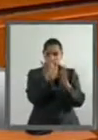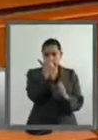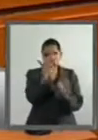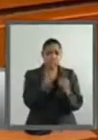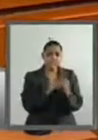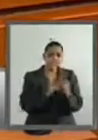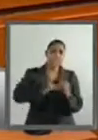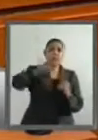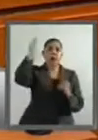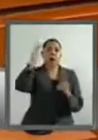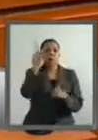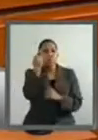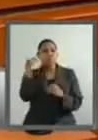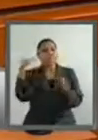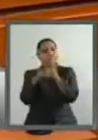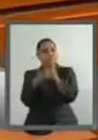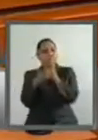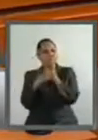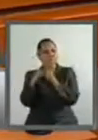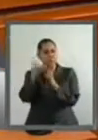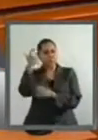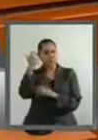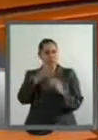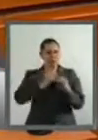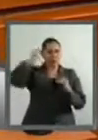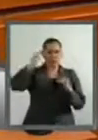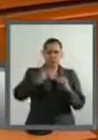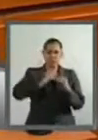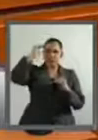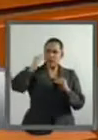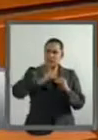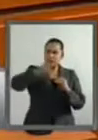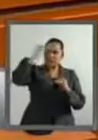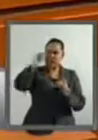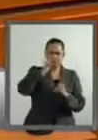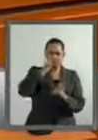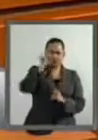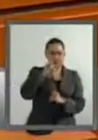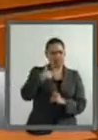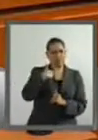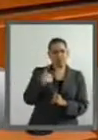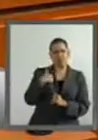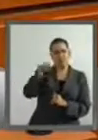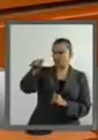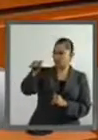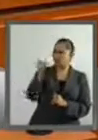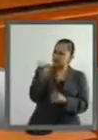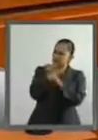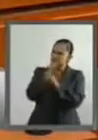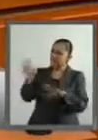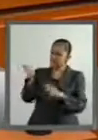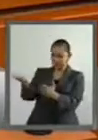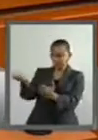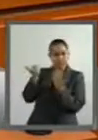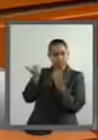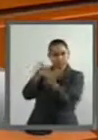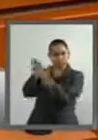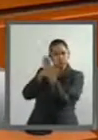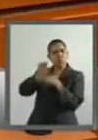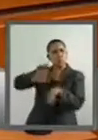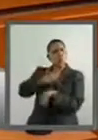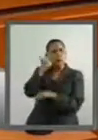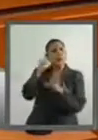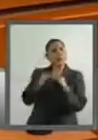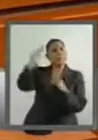pesos de manera sistemática, y cuando pedimos información, la única información que se proporciona es que es